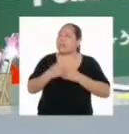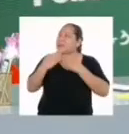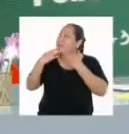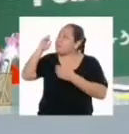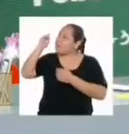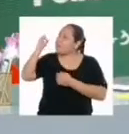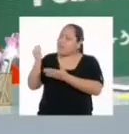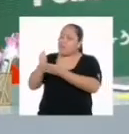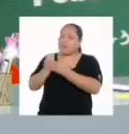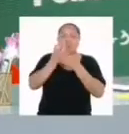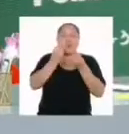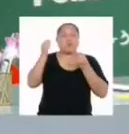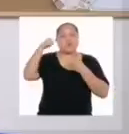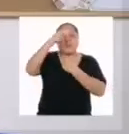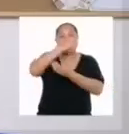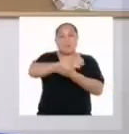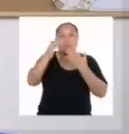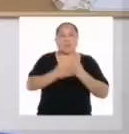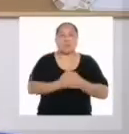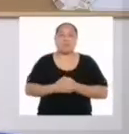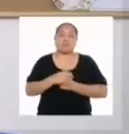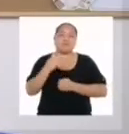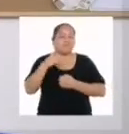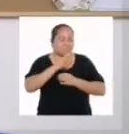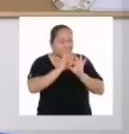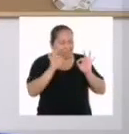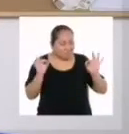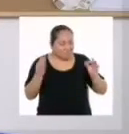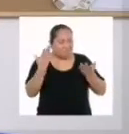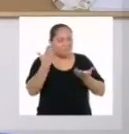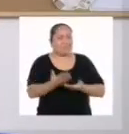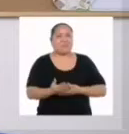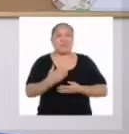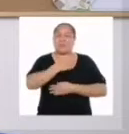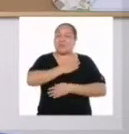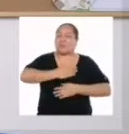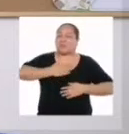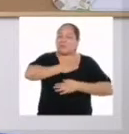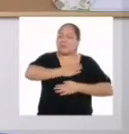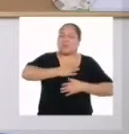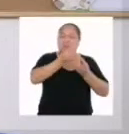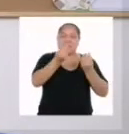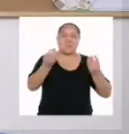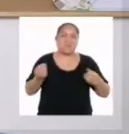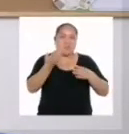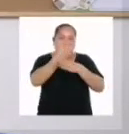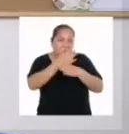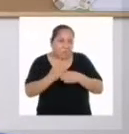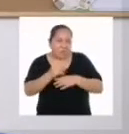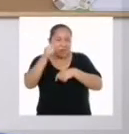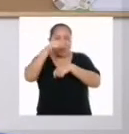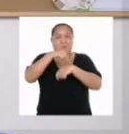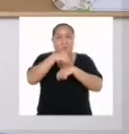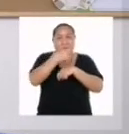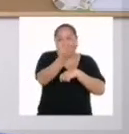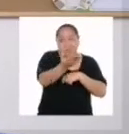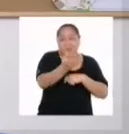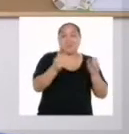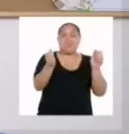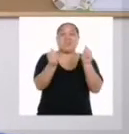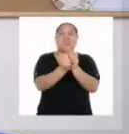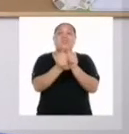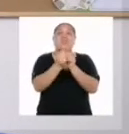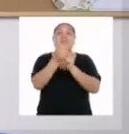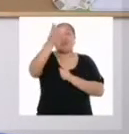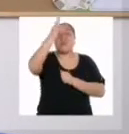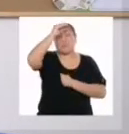guiarnos y ayudarnos tanto con el programa de hoy. De nada, Yaremis, la he pasado muy bien compartiendo tiempo contigo y